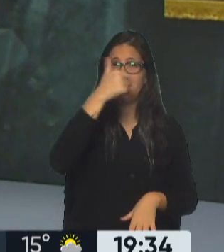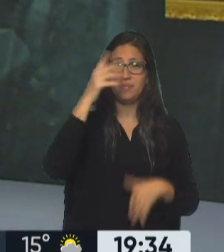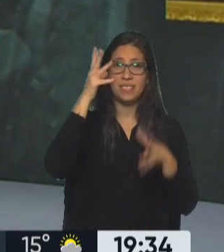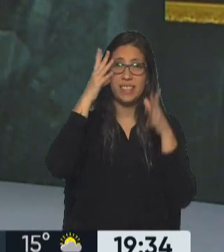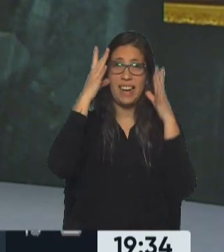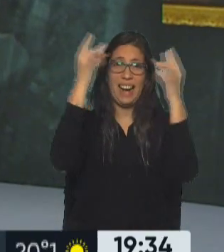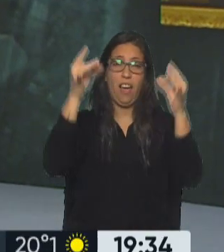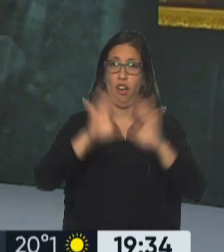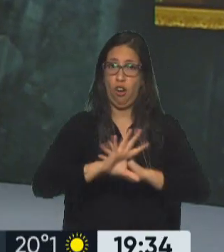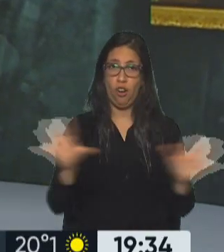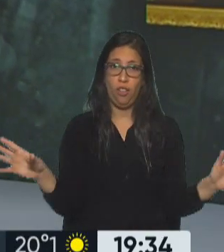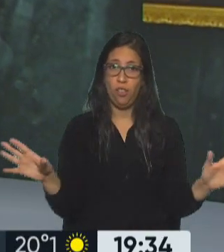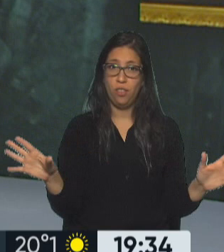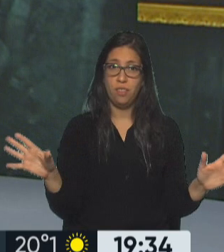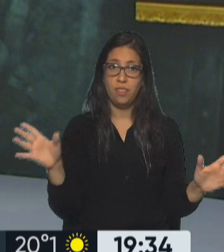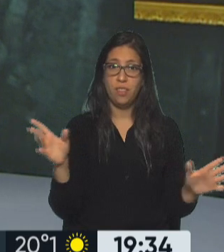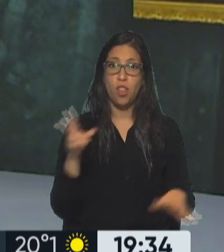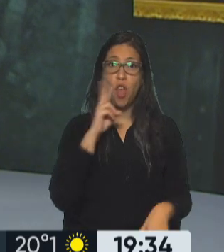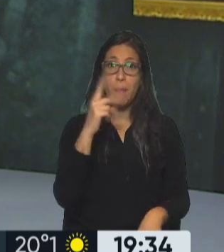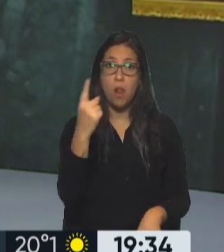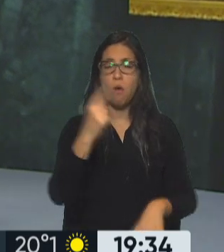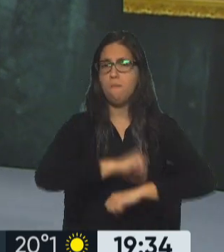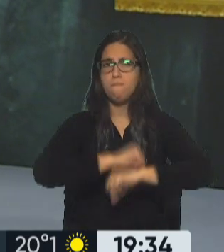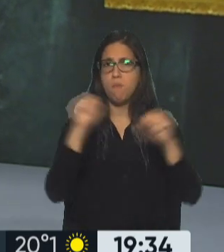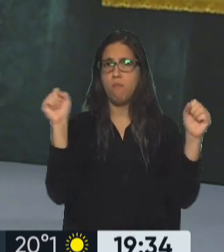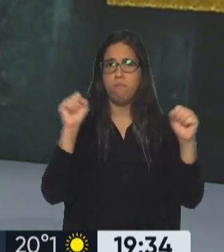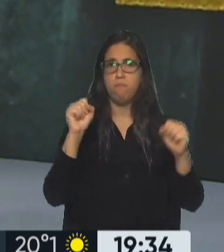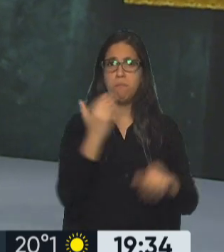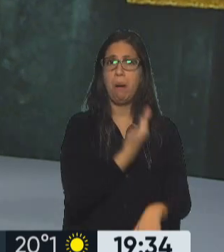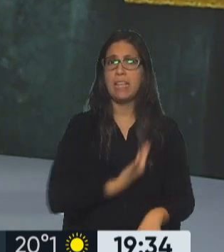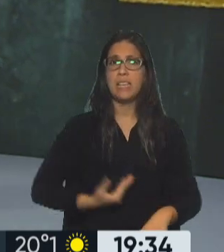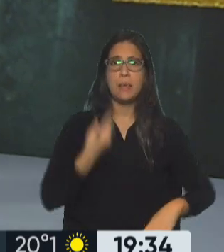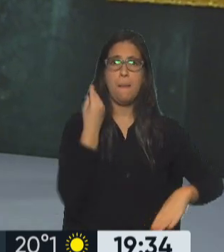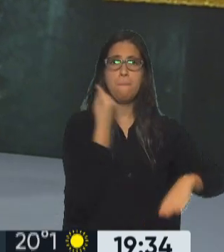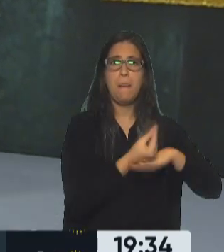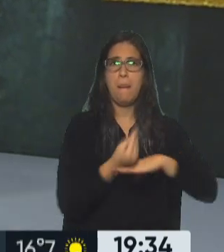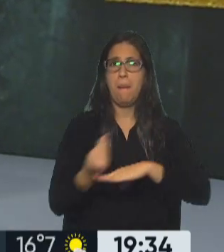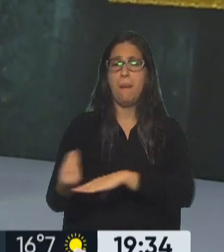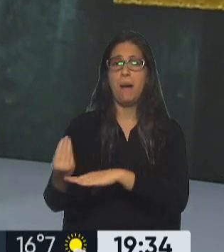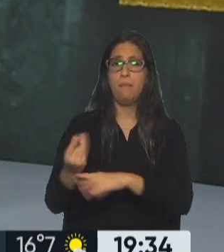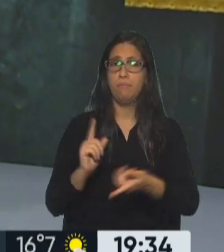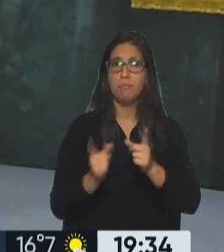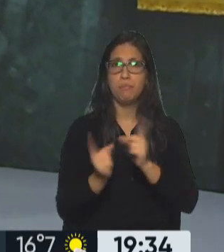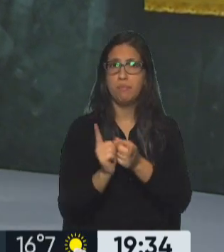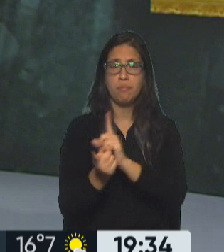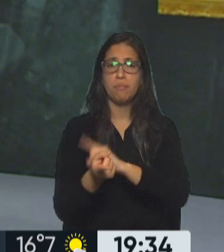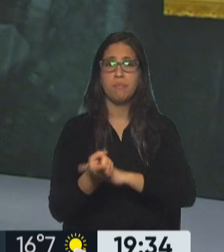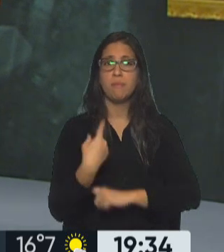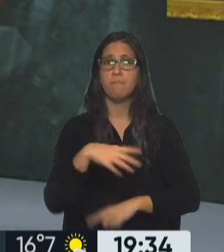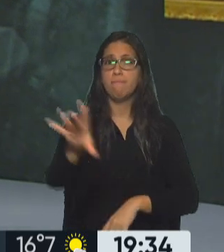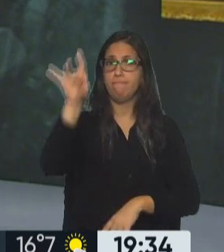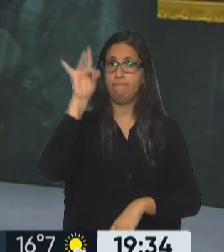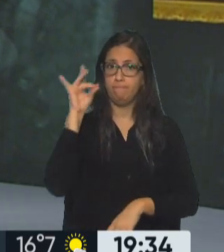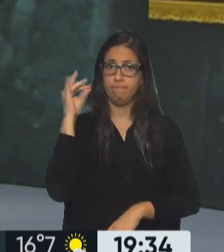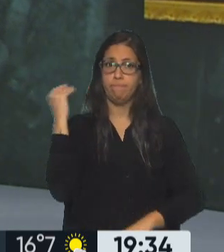brutal. Todo explotó en el 2001. Presidentes de aquí, presidentes de allá, y fue elegido